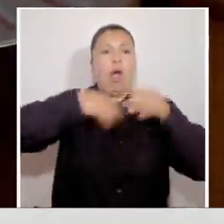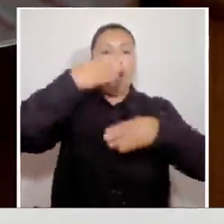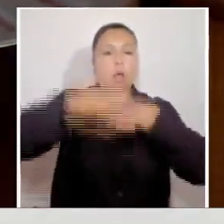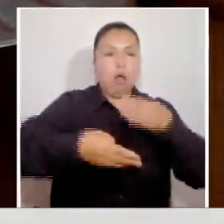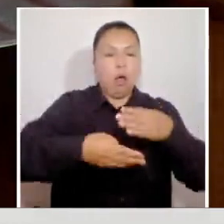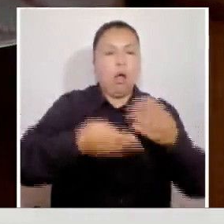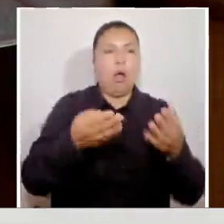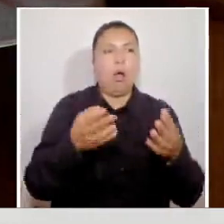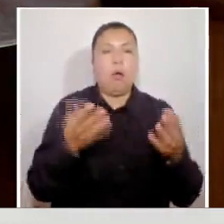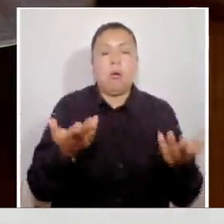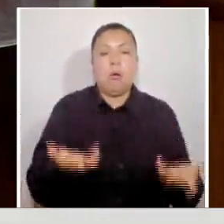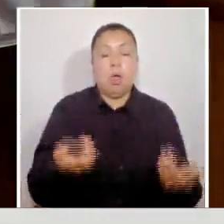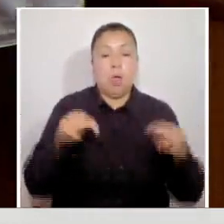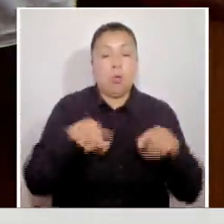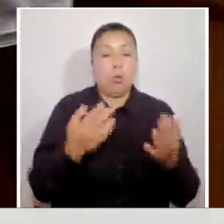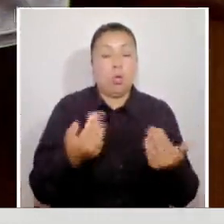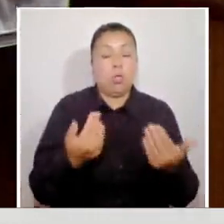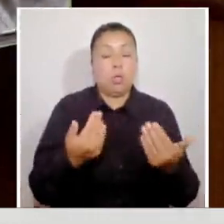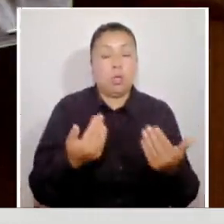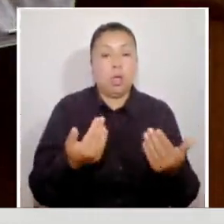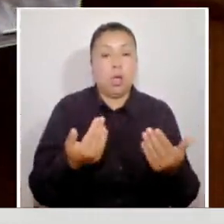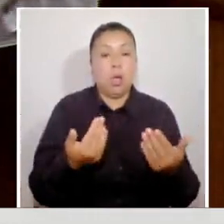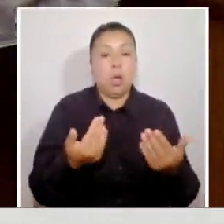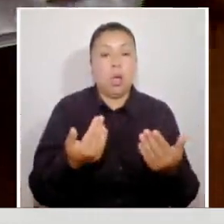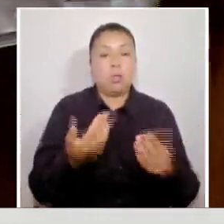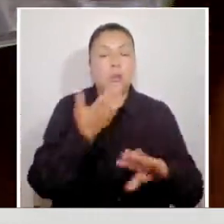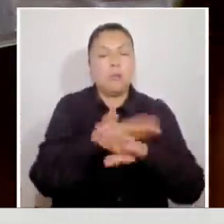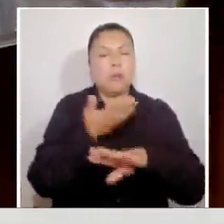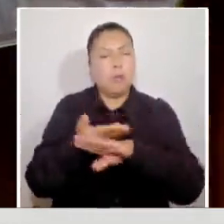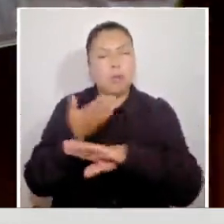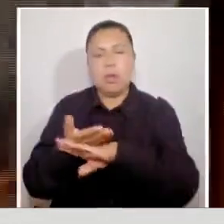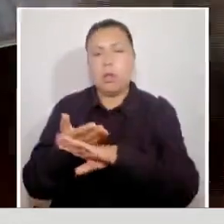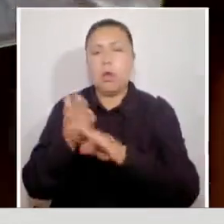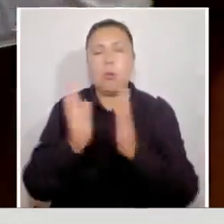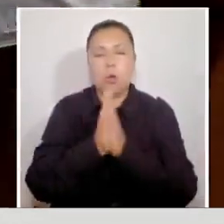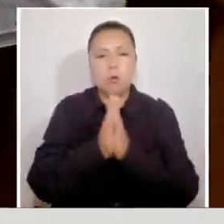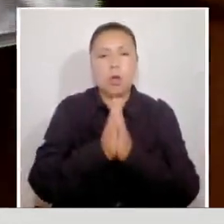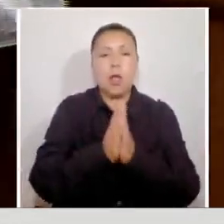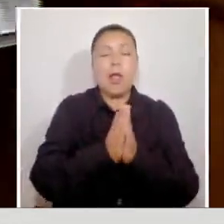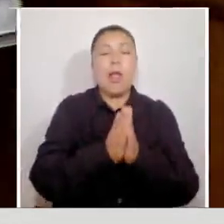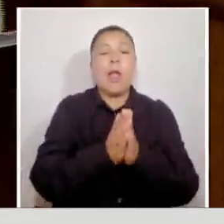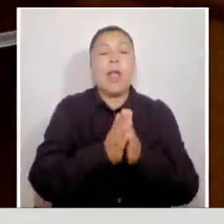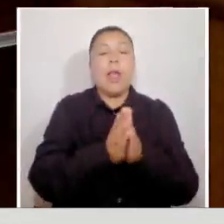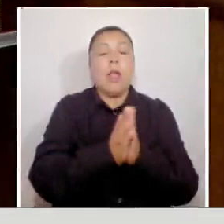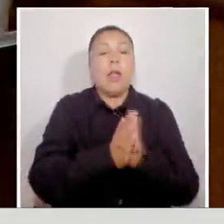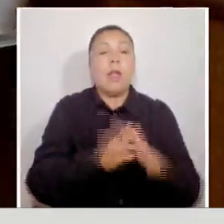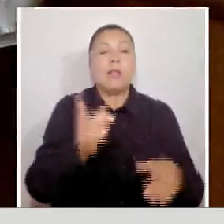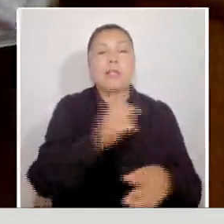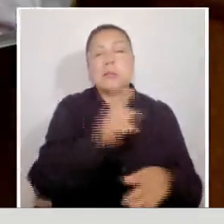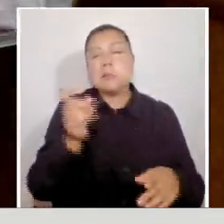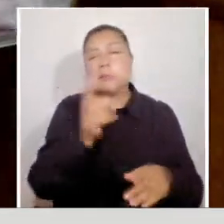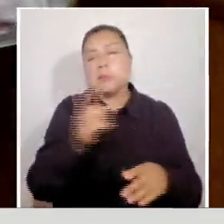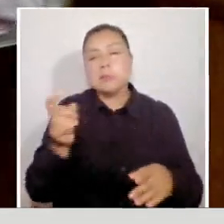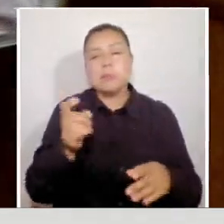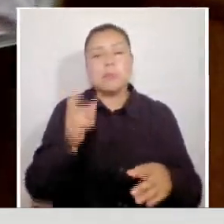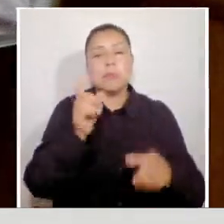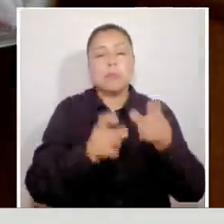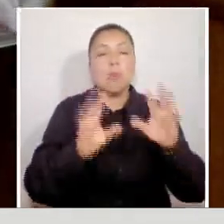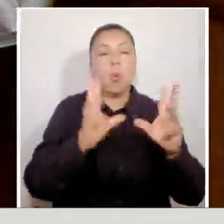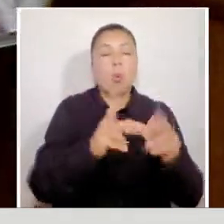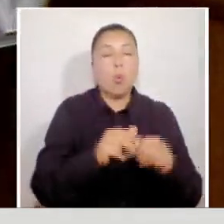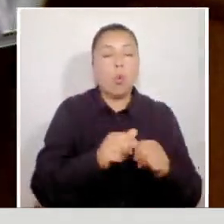necesidad ha sido una aclamación de cientos y cientos deportistas de Clubes deportivos de